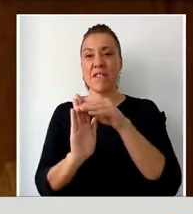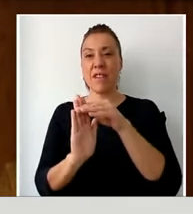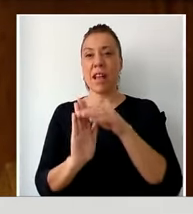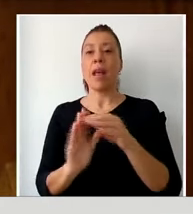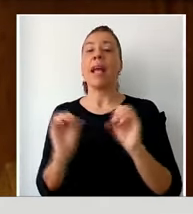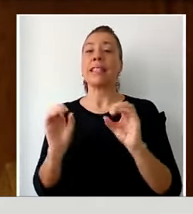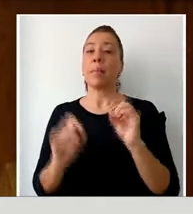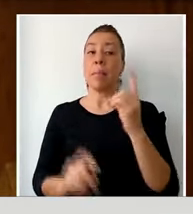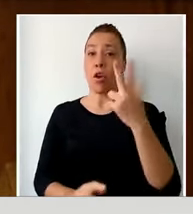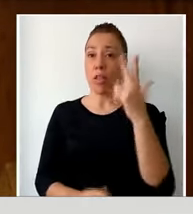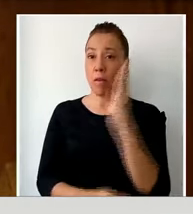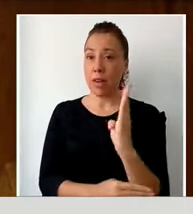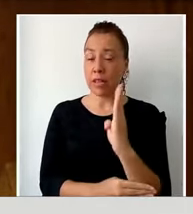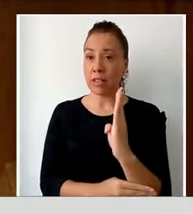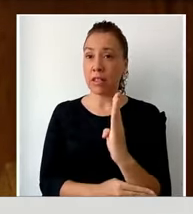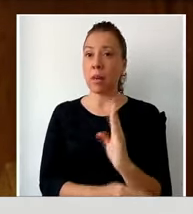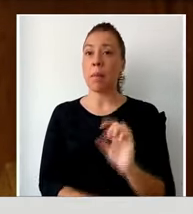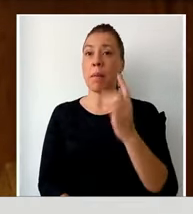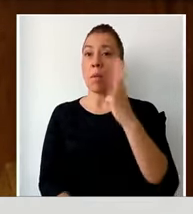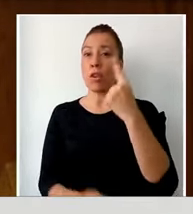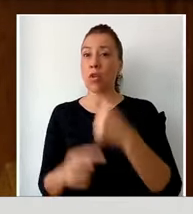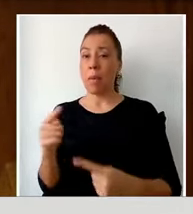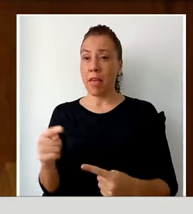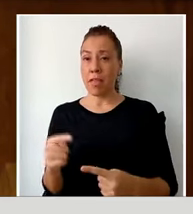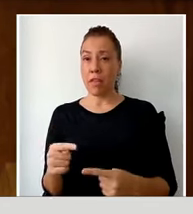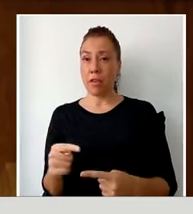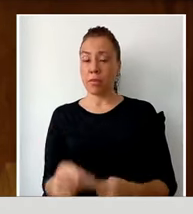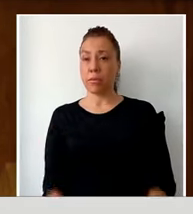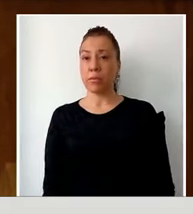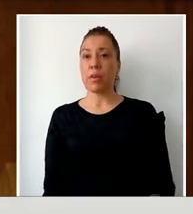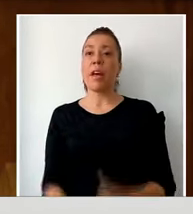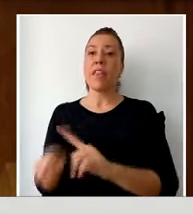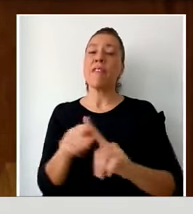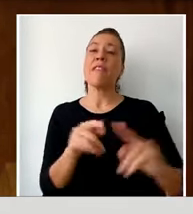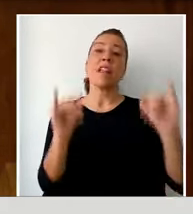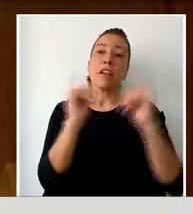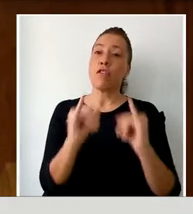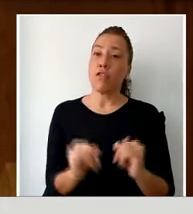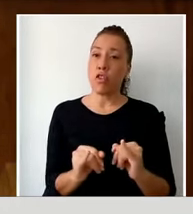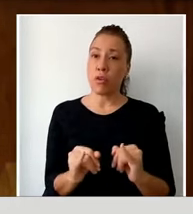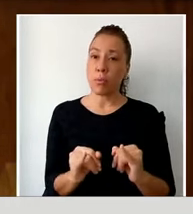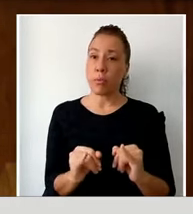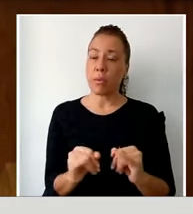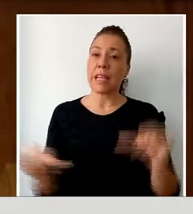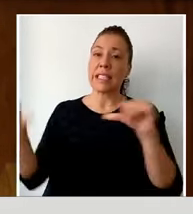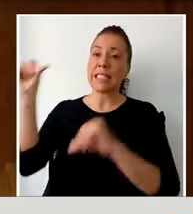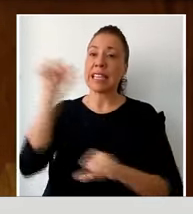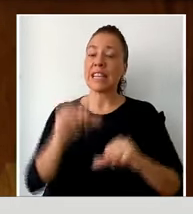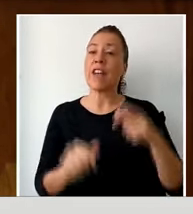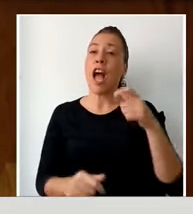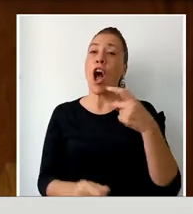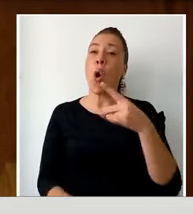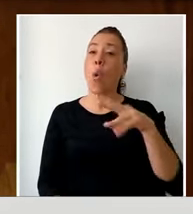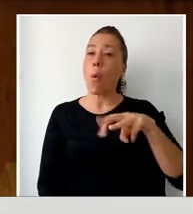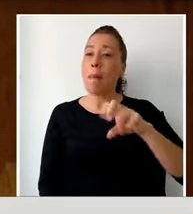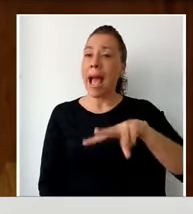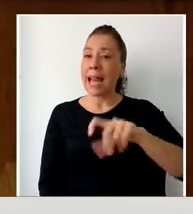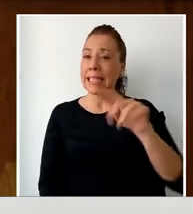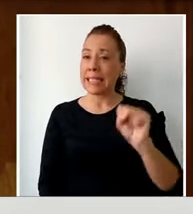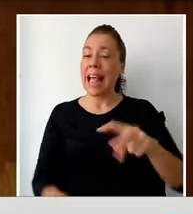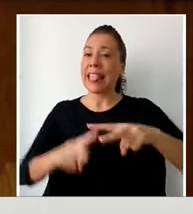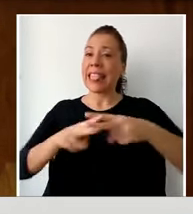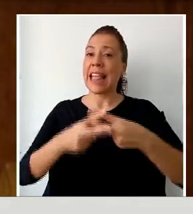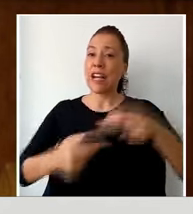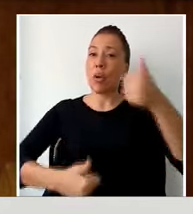y enseñanza media en sus diferentes modalidades científico humanística técnico profesional